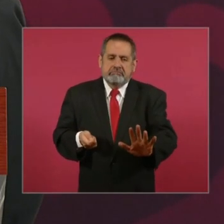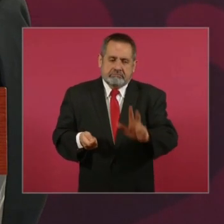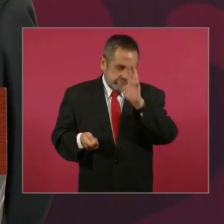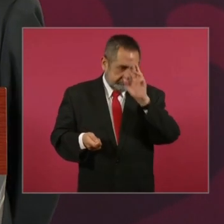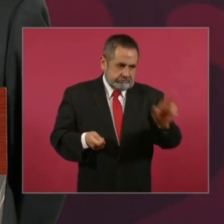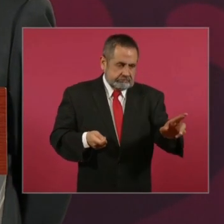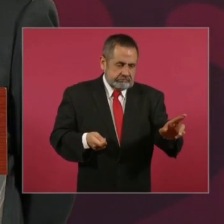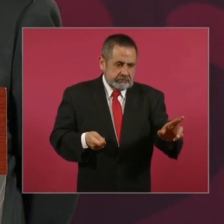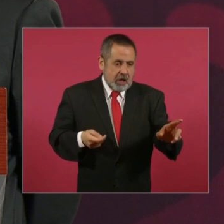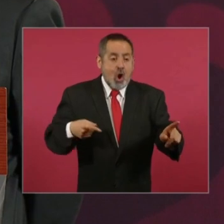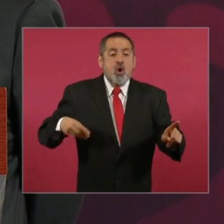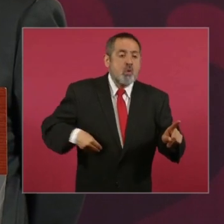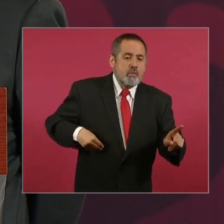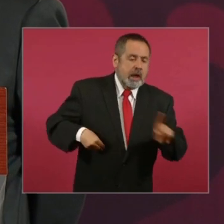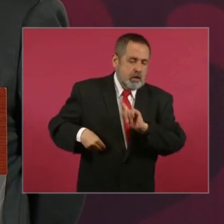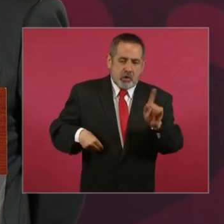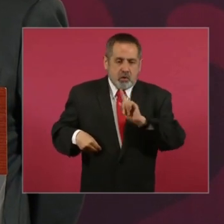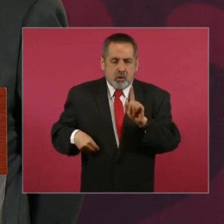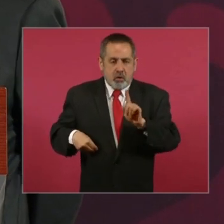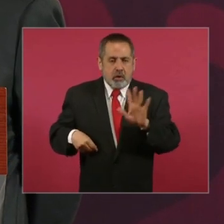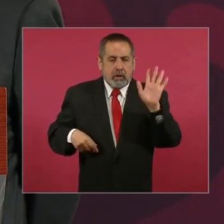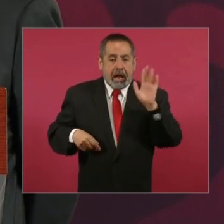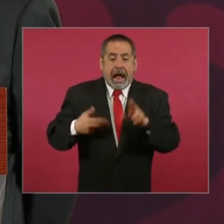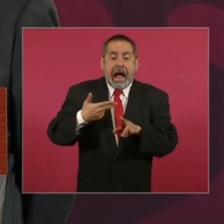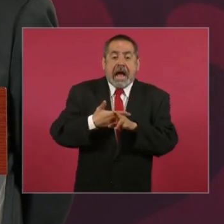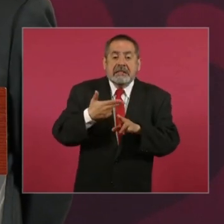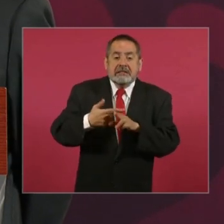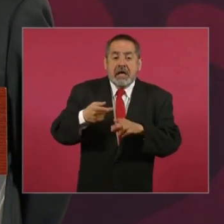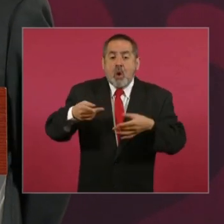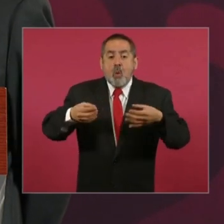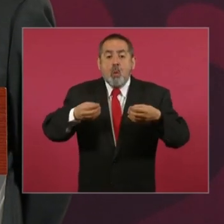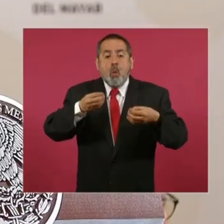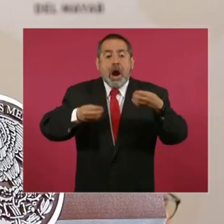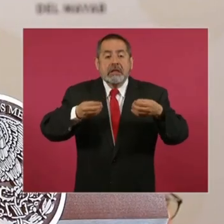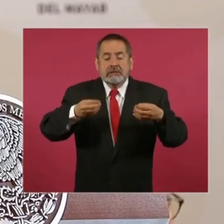de responsable hasta que no hay una sentencia.